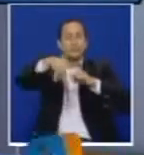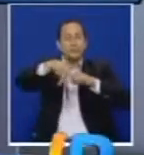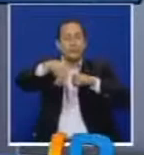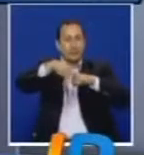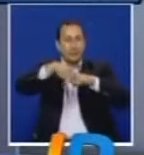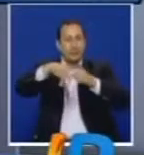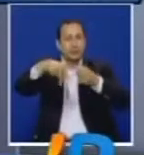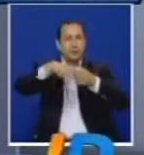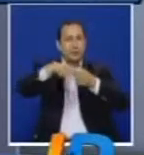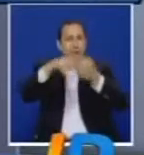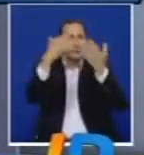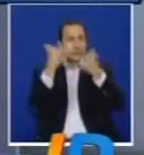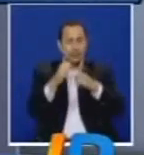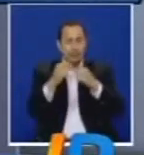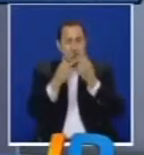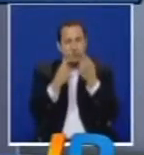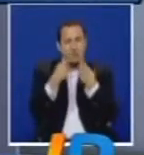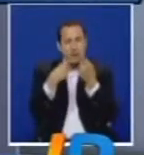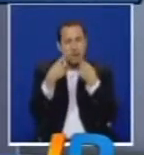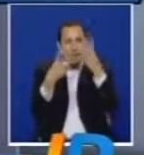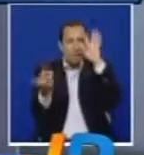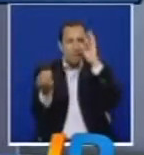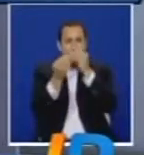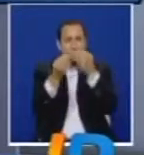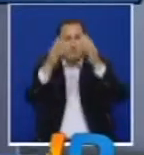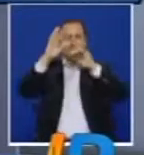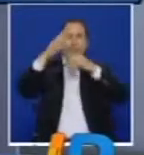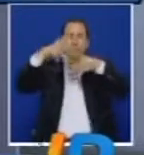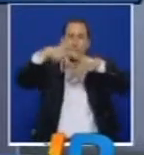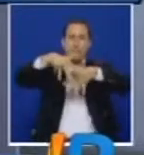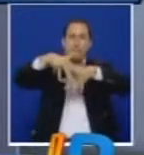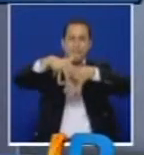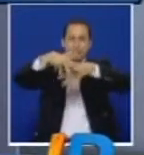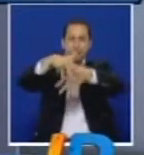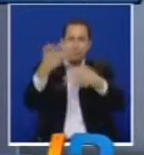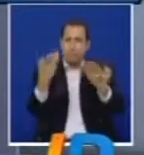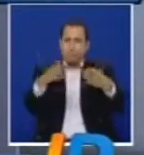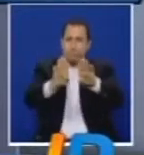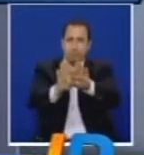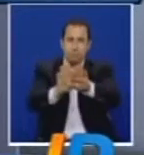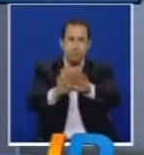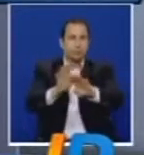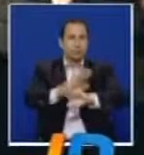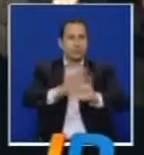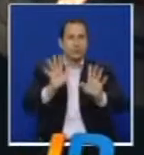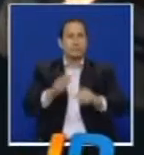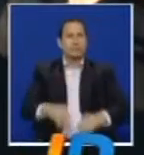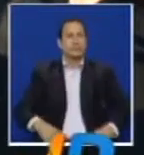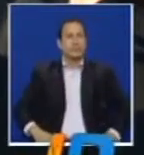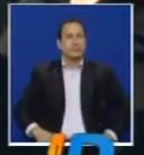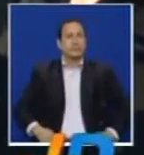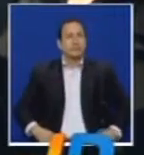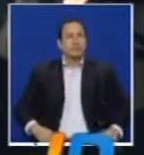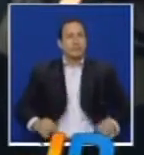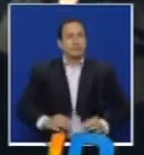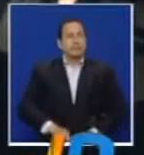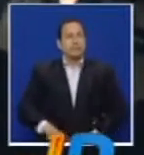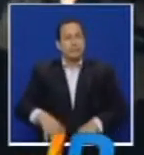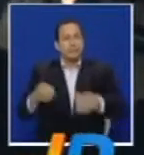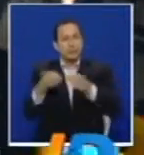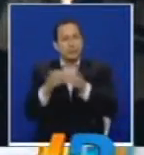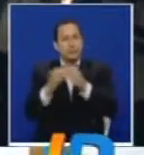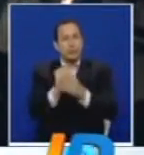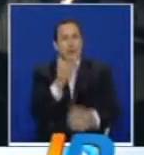acuerdo que pondría fin a los bloqueos sobre la vía panamericana. Winston Viracachá con los detalles. A nuestras comunidades indígenas hacemos